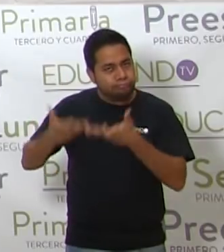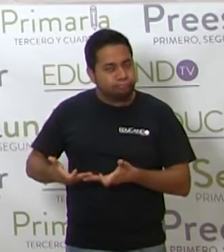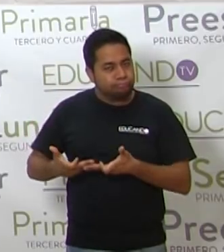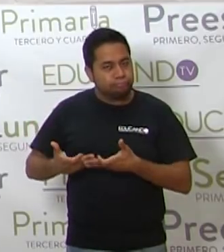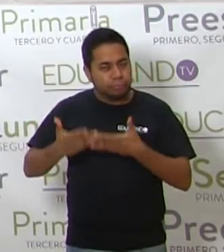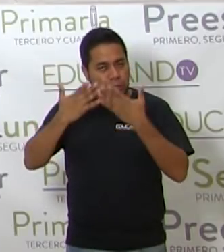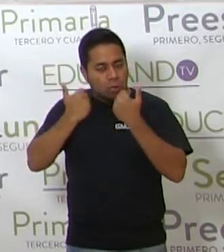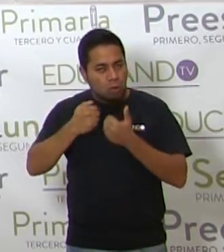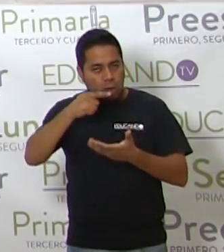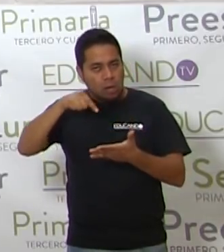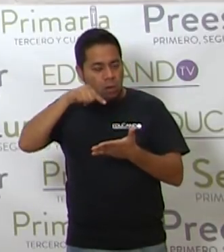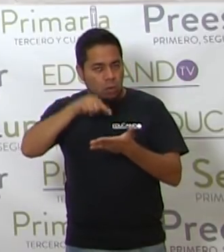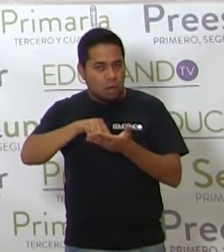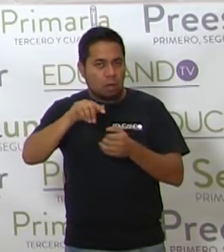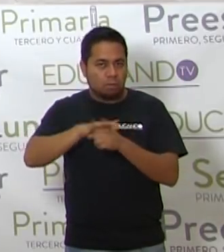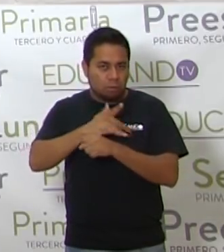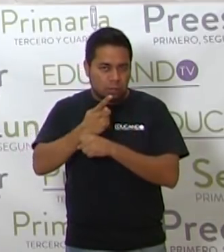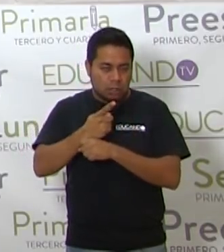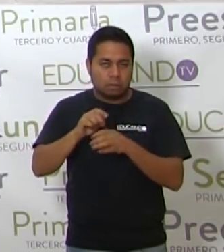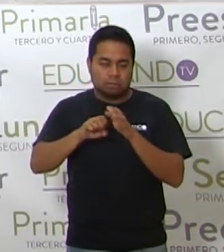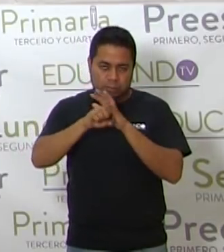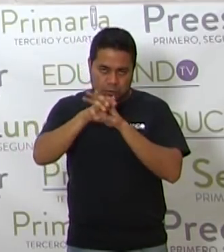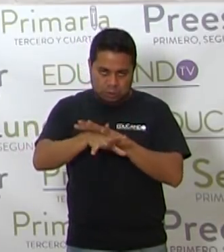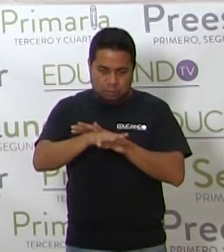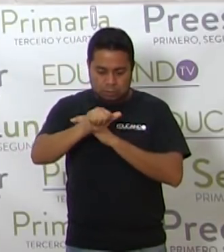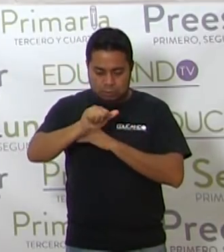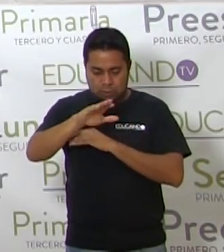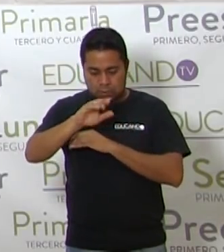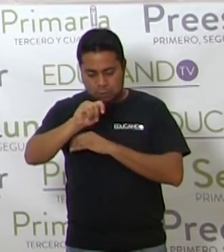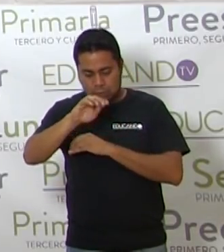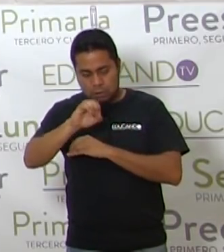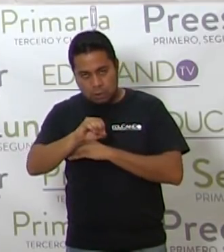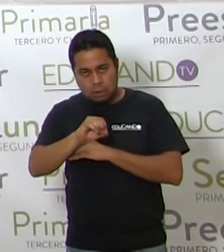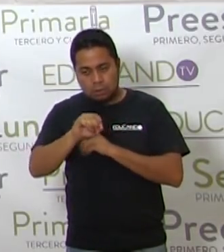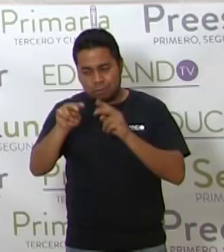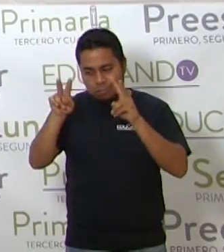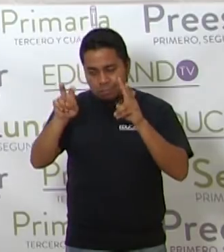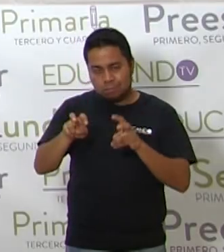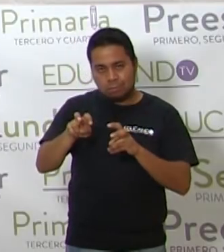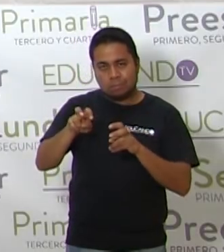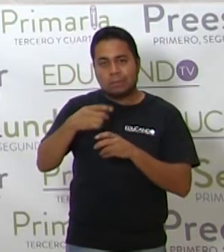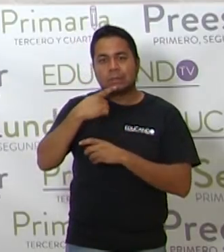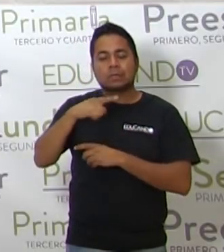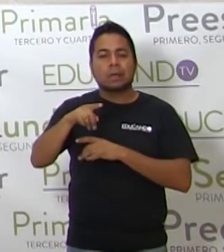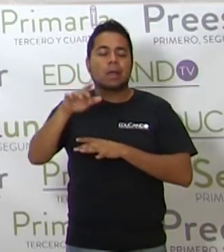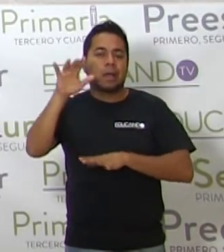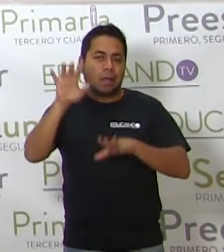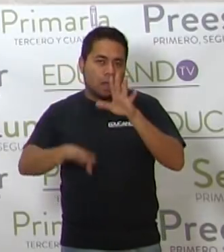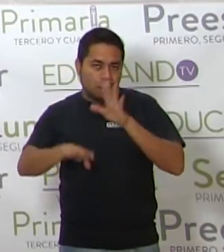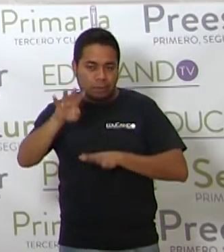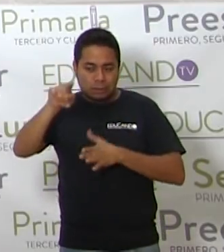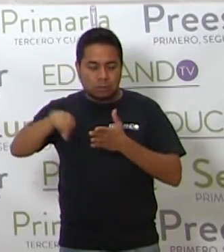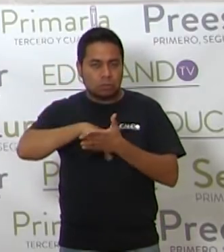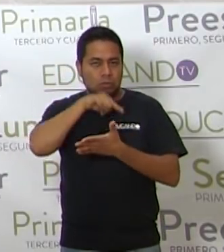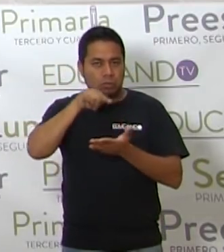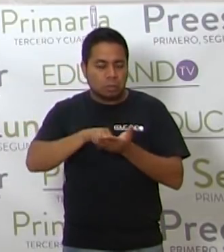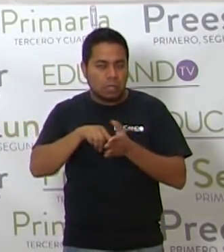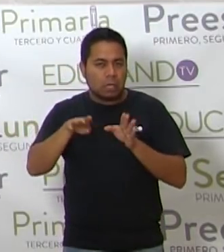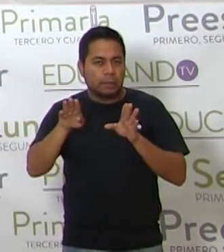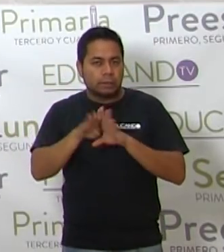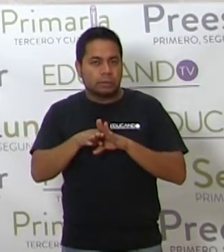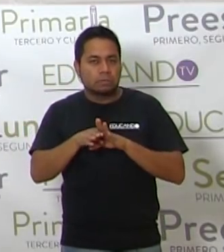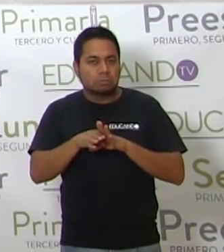tiene lugar porque en el acto o el título del acto, a veces el lugar va a